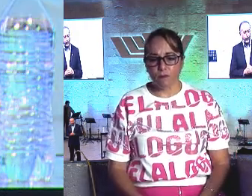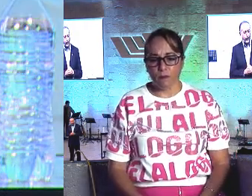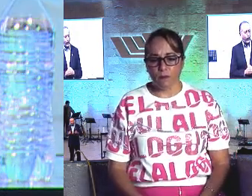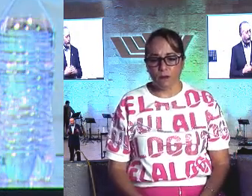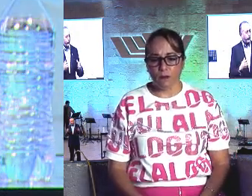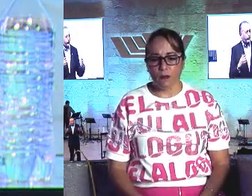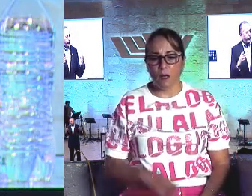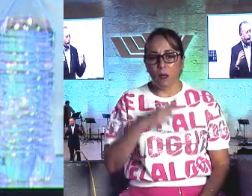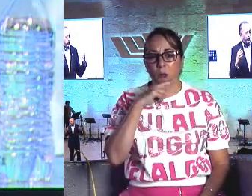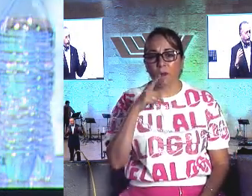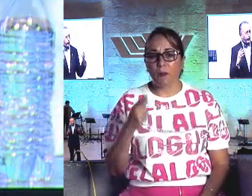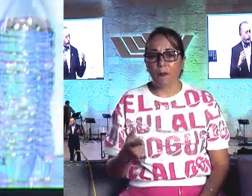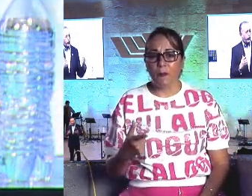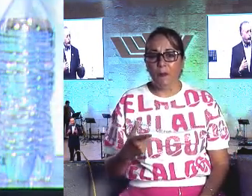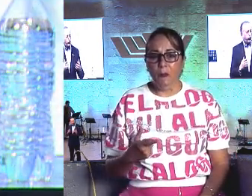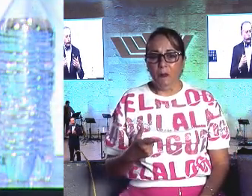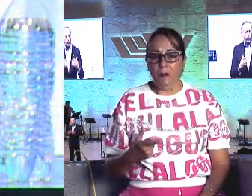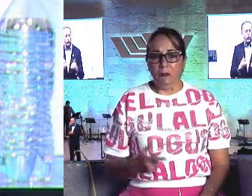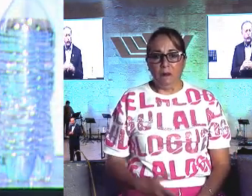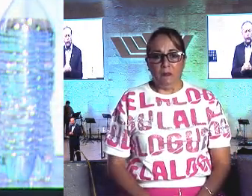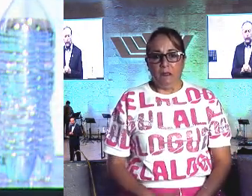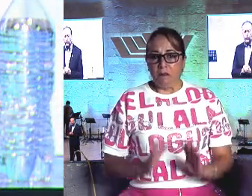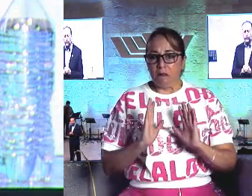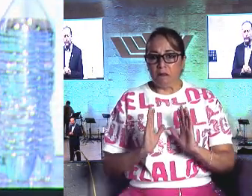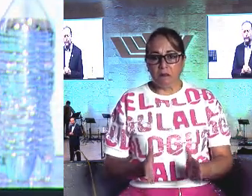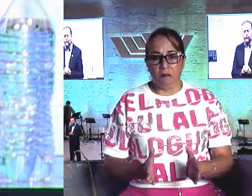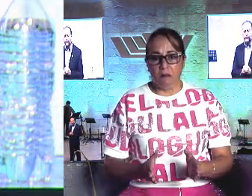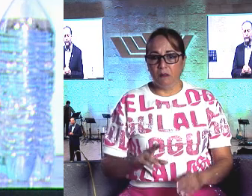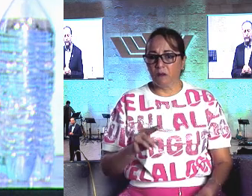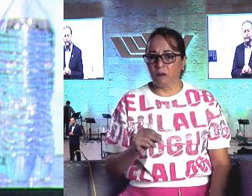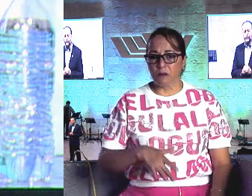A lo mejor decimos: ya no siento lo duro, sino lo tupido.